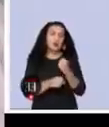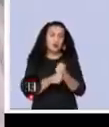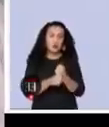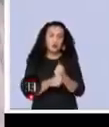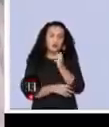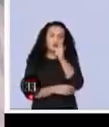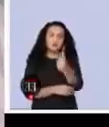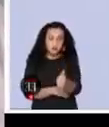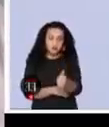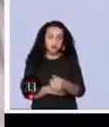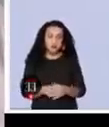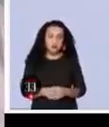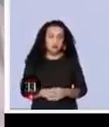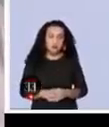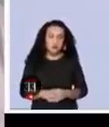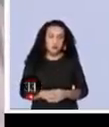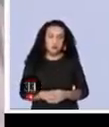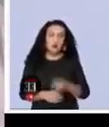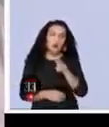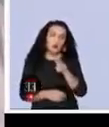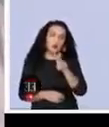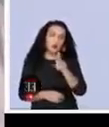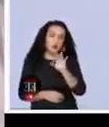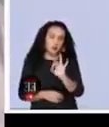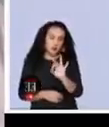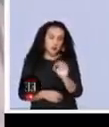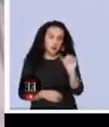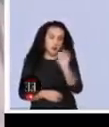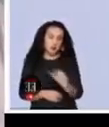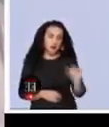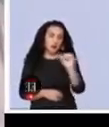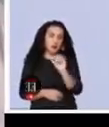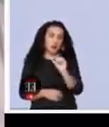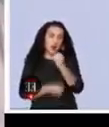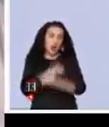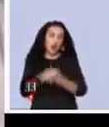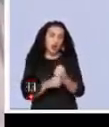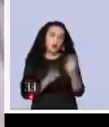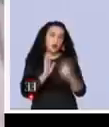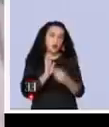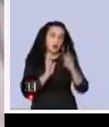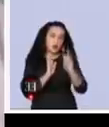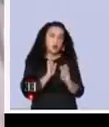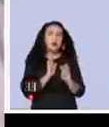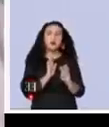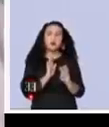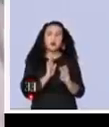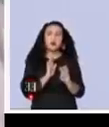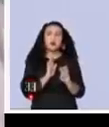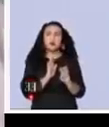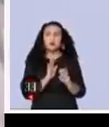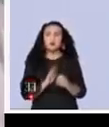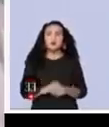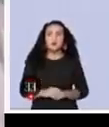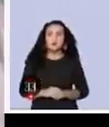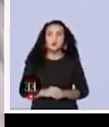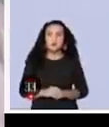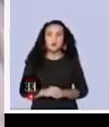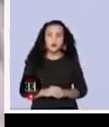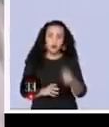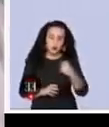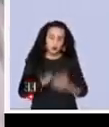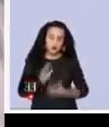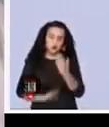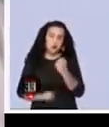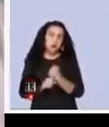otro día 23 de agosto del 2008 llegué y me